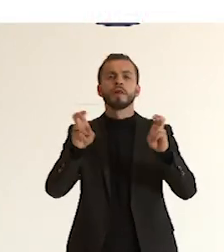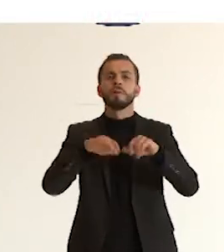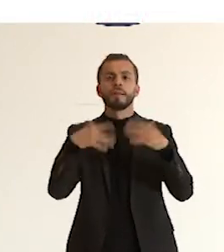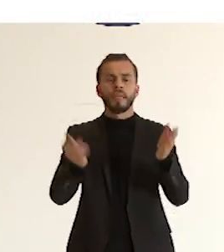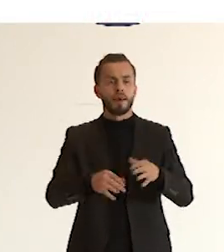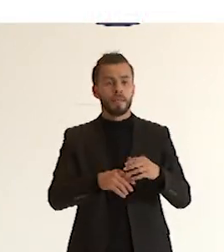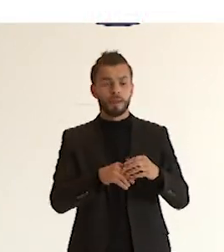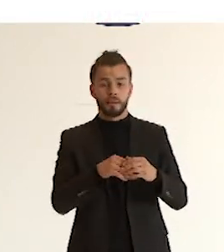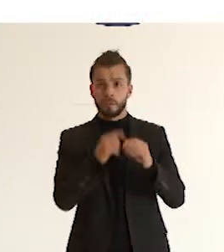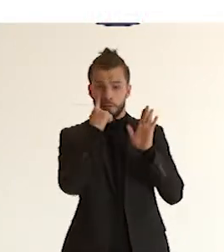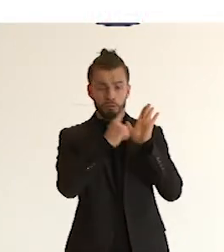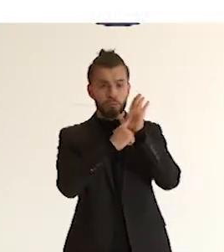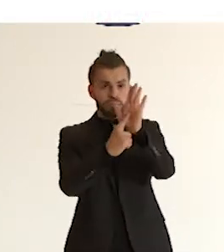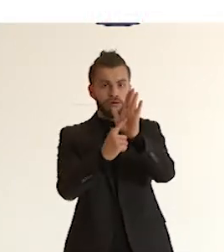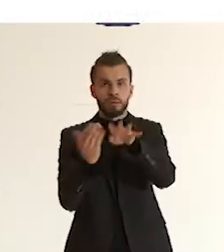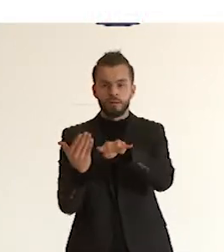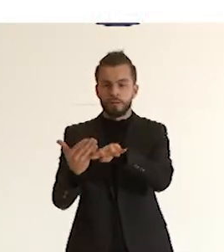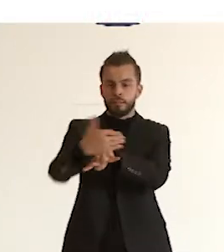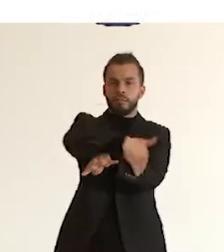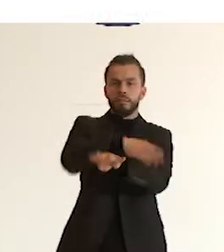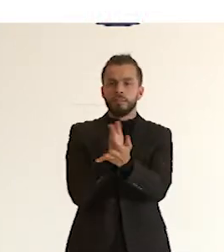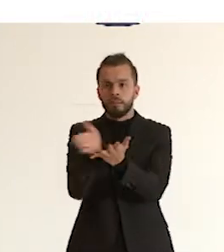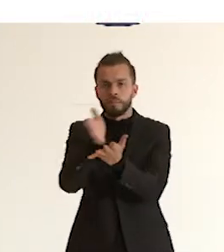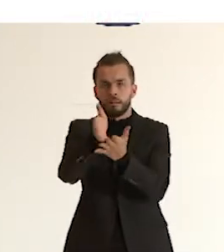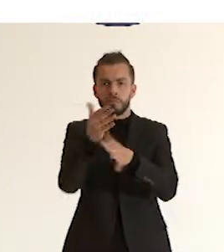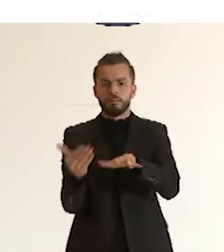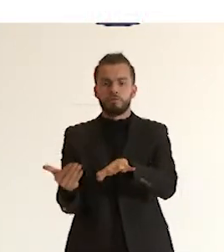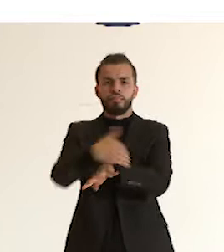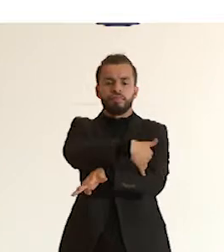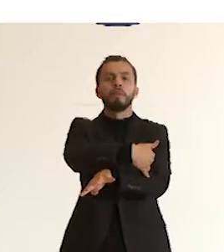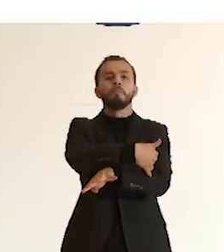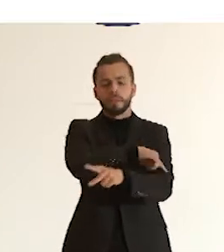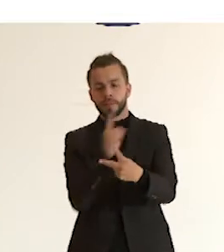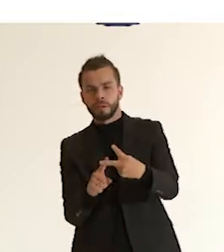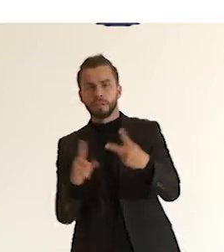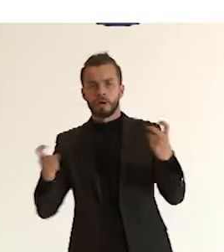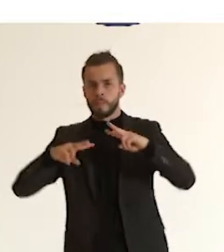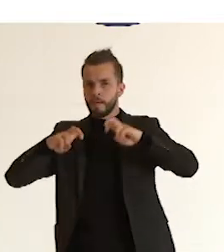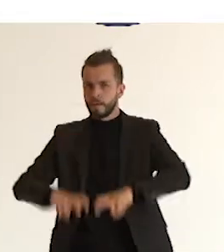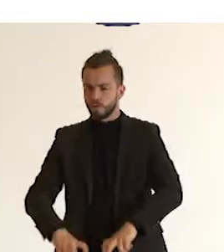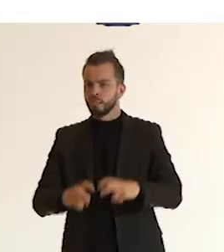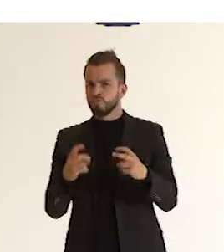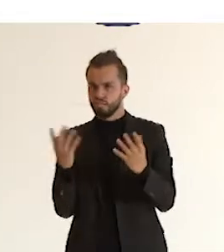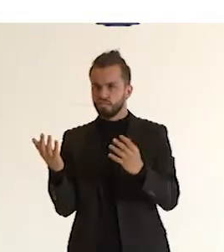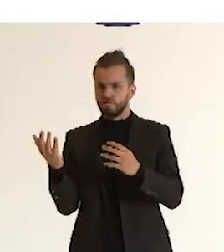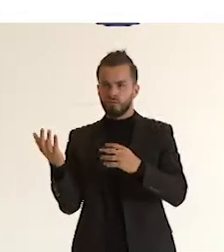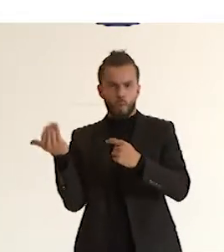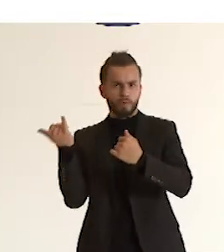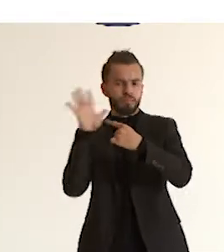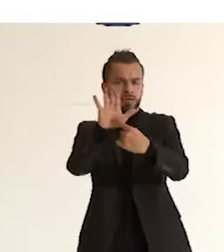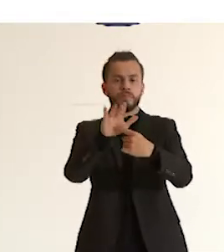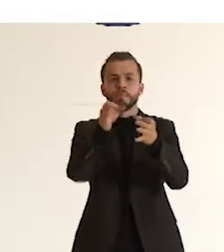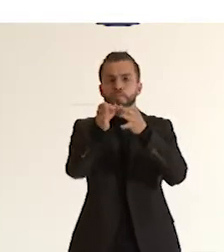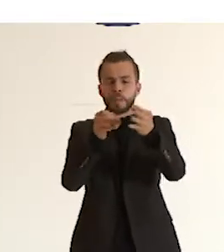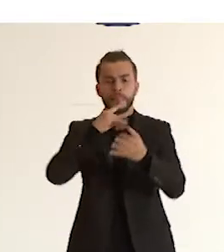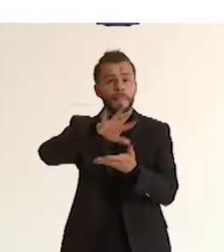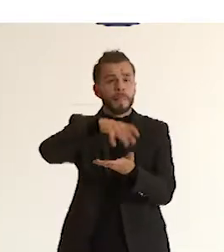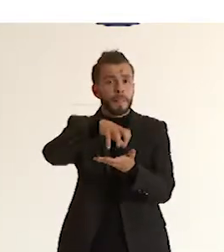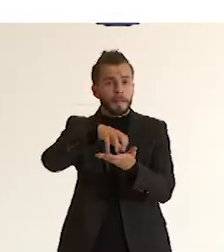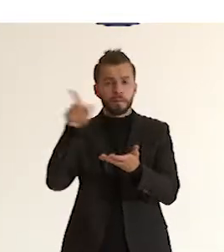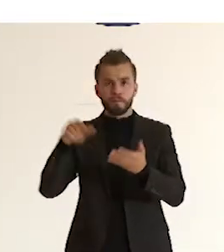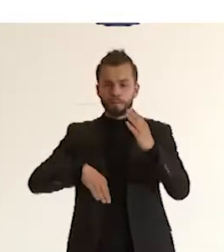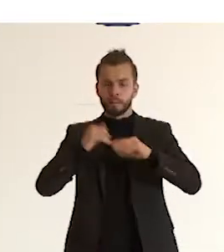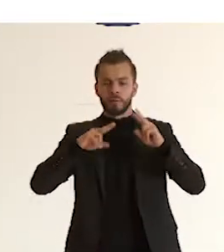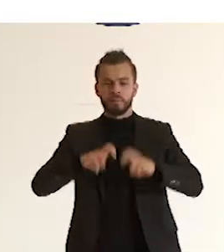conceptualización que hemos hecho y el proyecto de investigación eso es básicamente lo que vamos a haber sobre el centro contarles que cumple